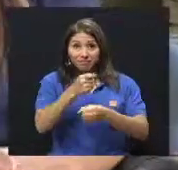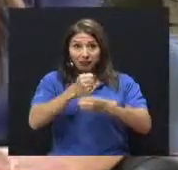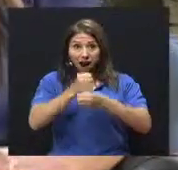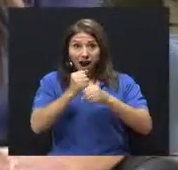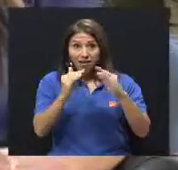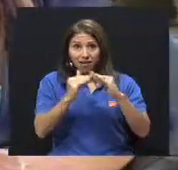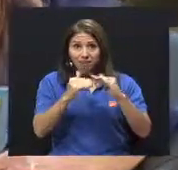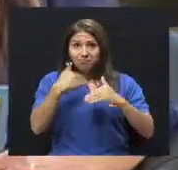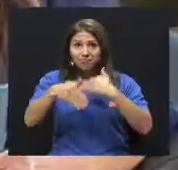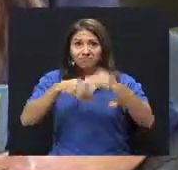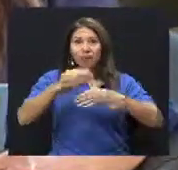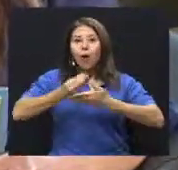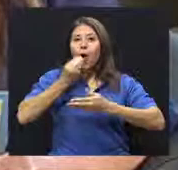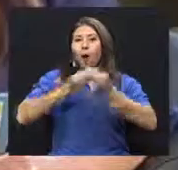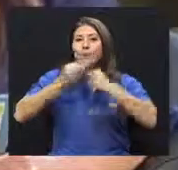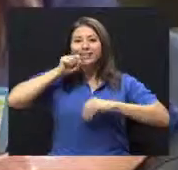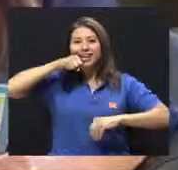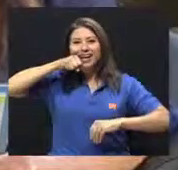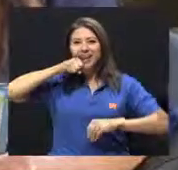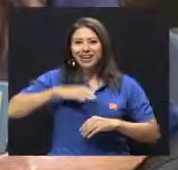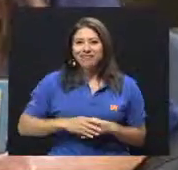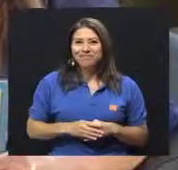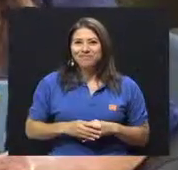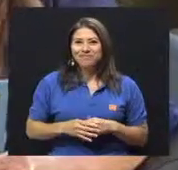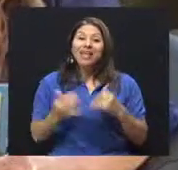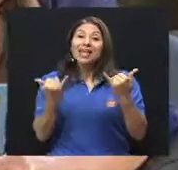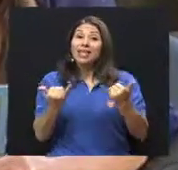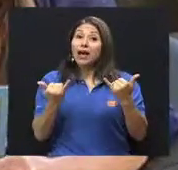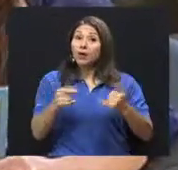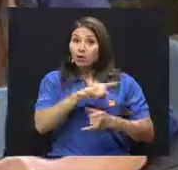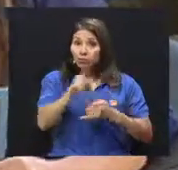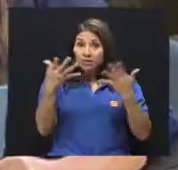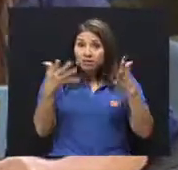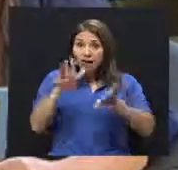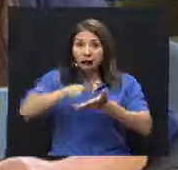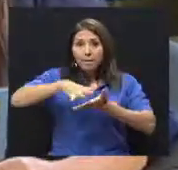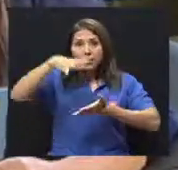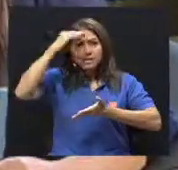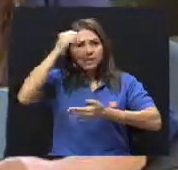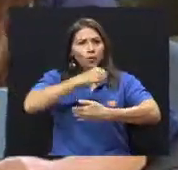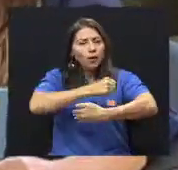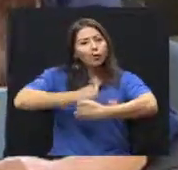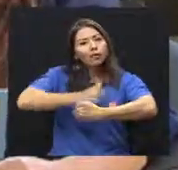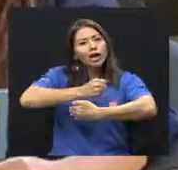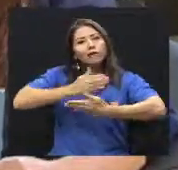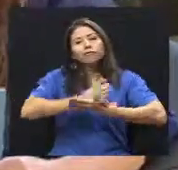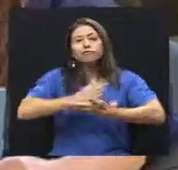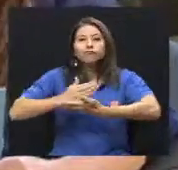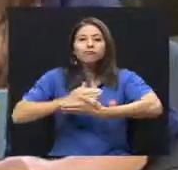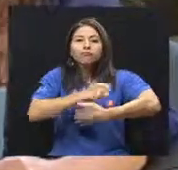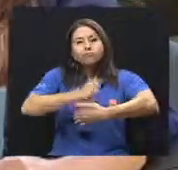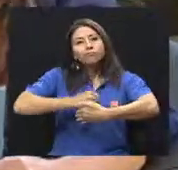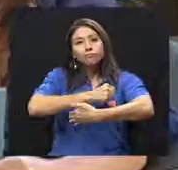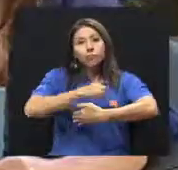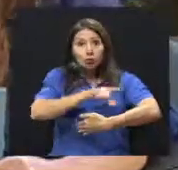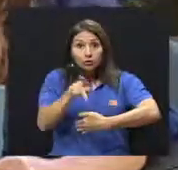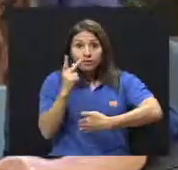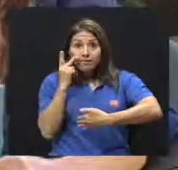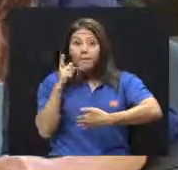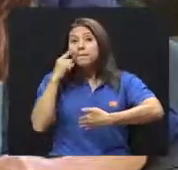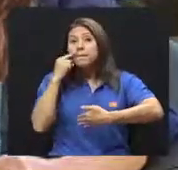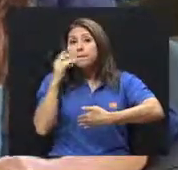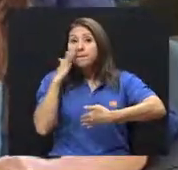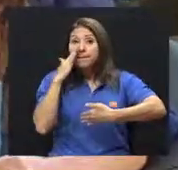esa tarea para que coman zanahoria. Y ahora bien, ustedes también han aprendido cómo a cocinar. Ustedes ven a su mamá o a su papá que también